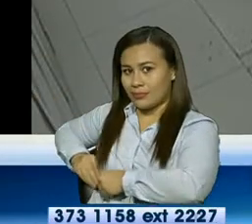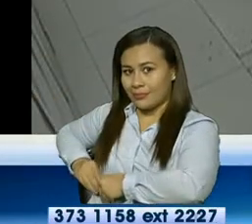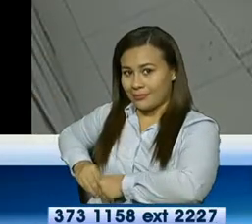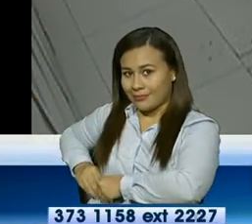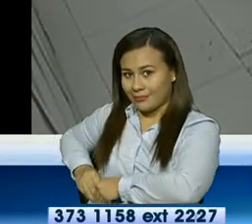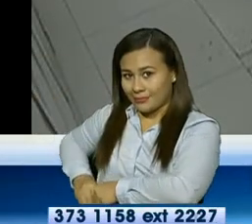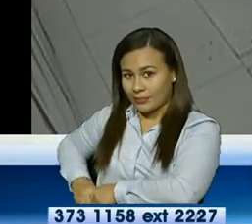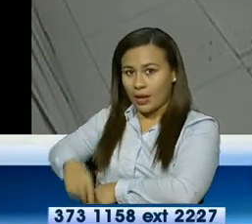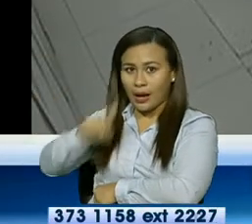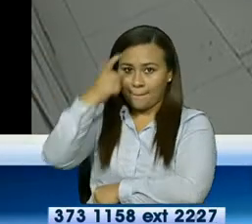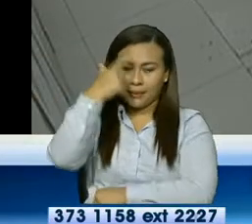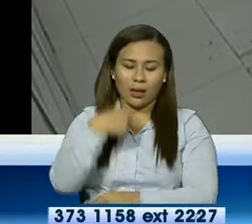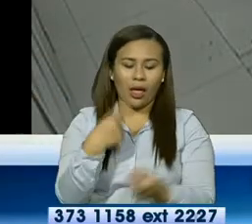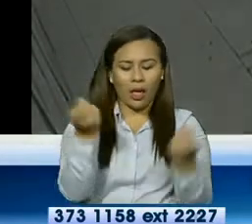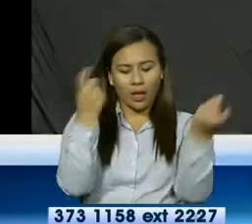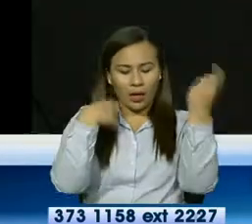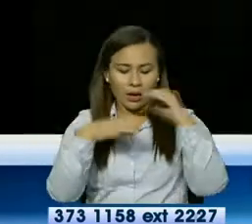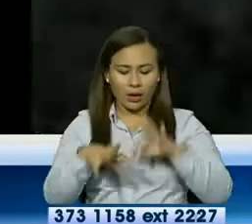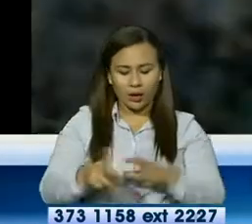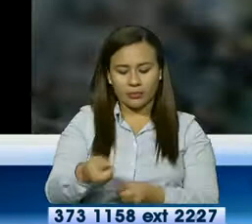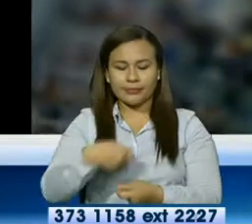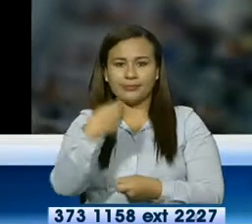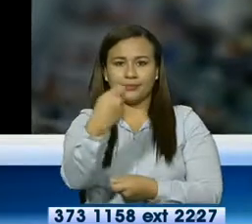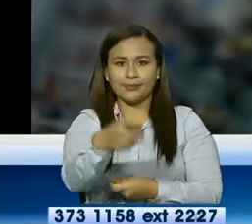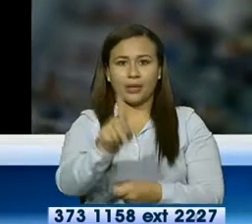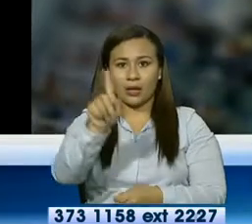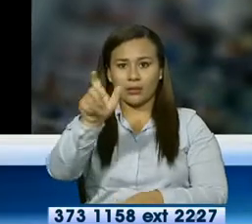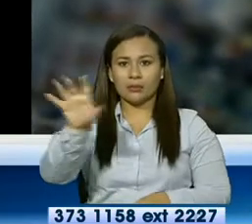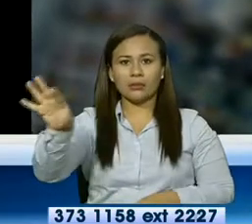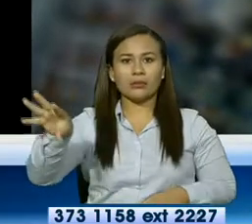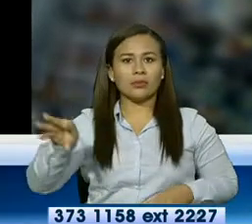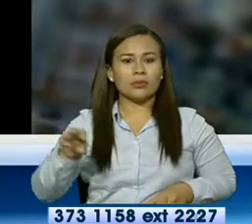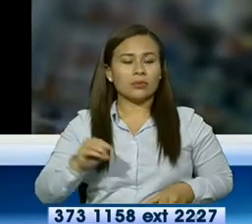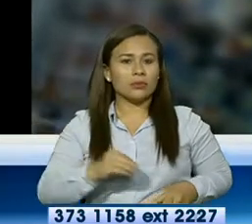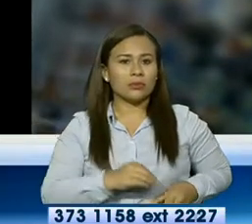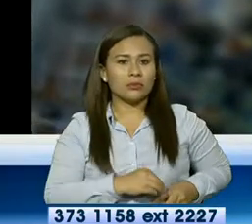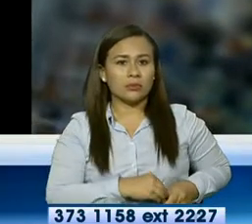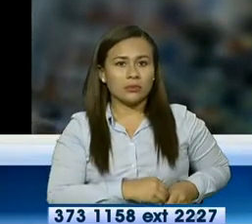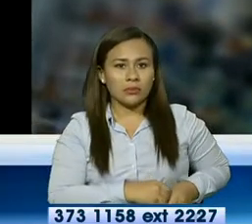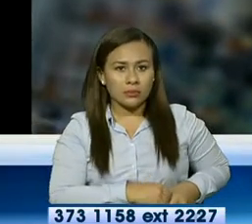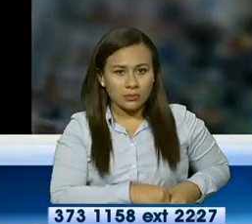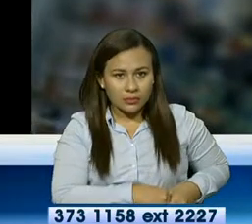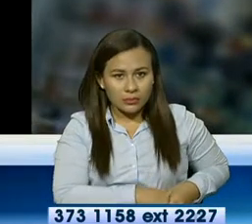Mientras la cajera estaba distraída, cogió un producto.